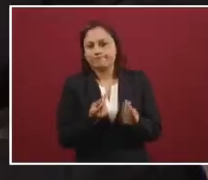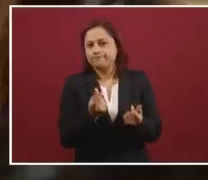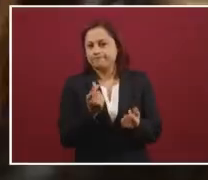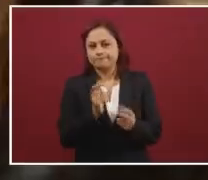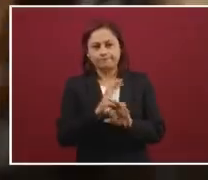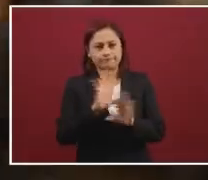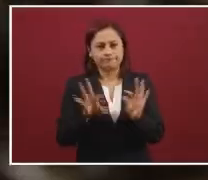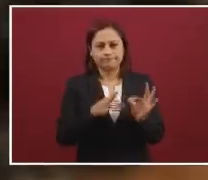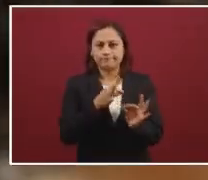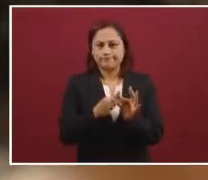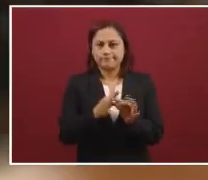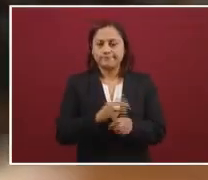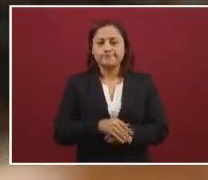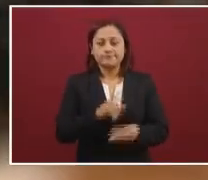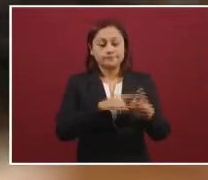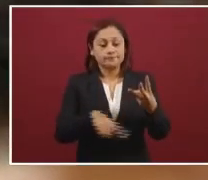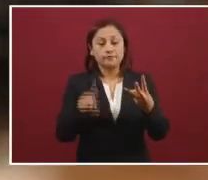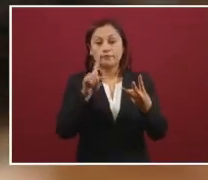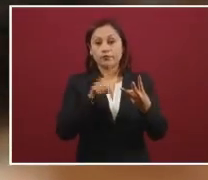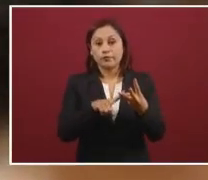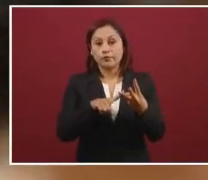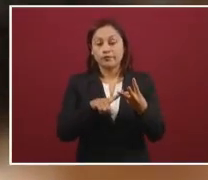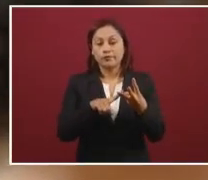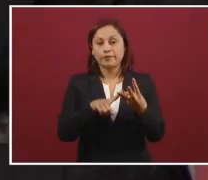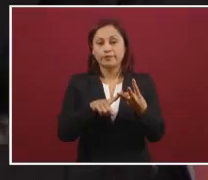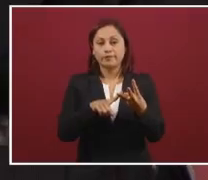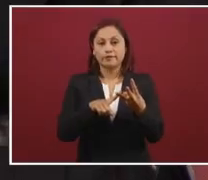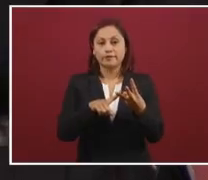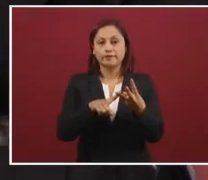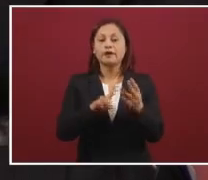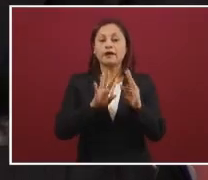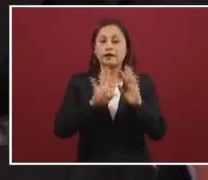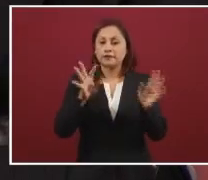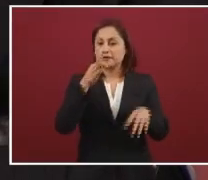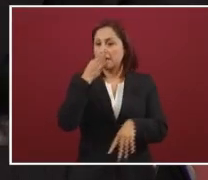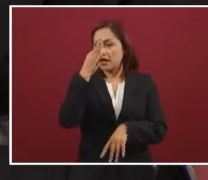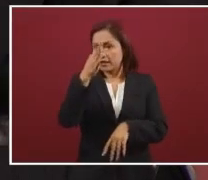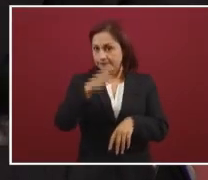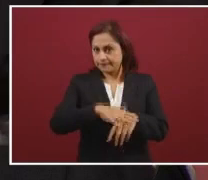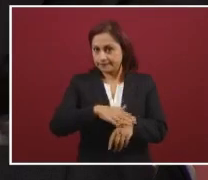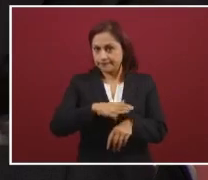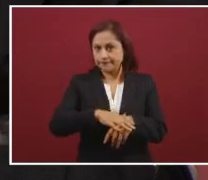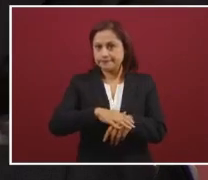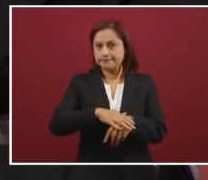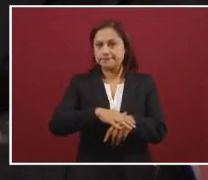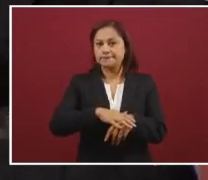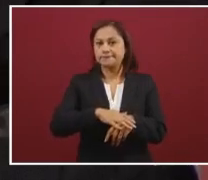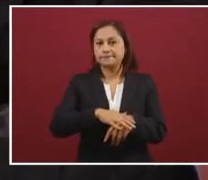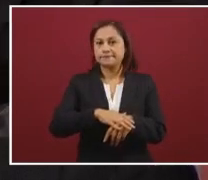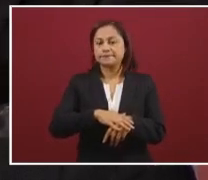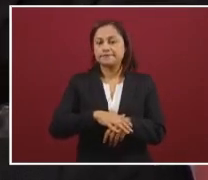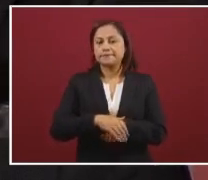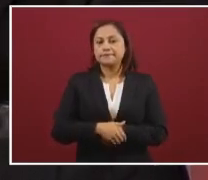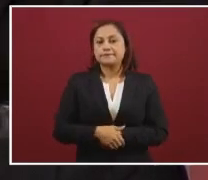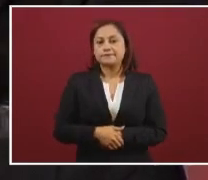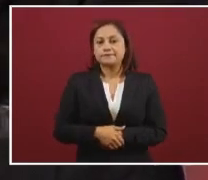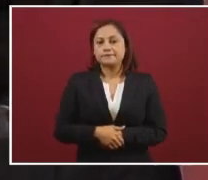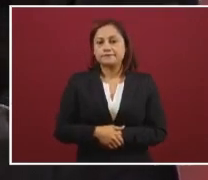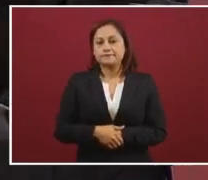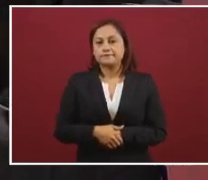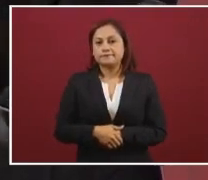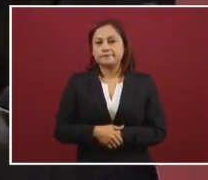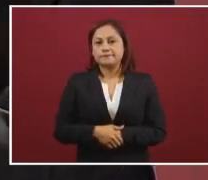créditos. Y tercero, ya se dio la instrucción de que no se